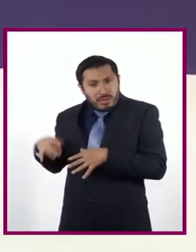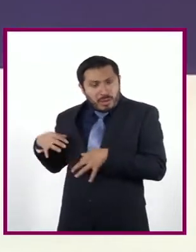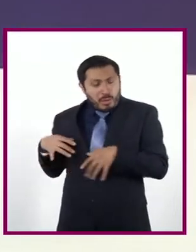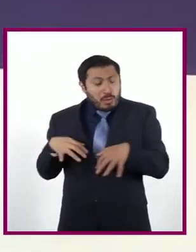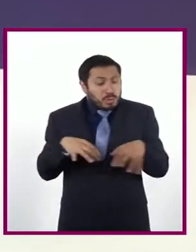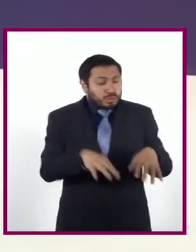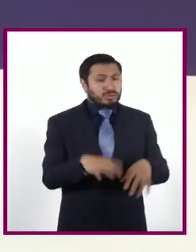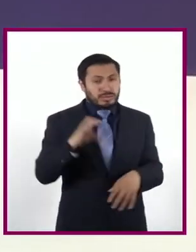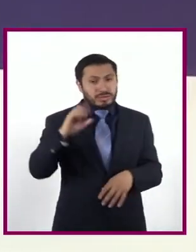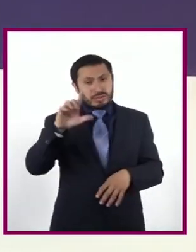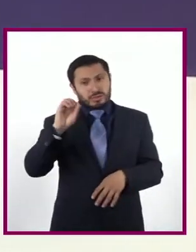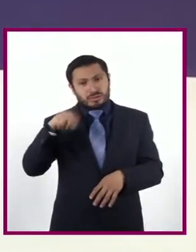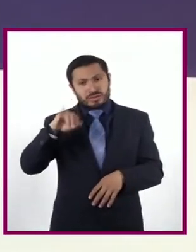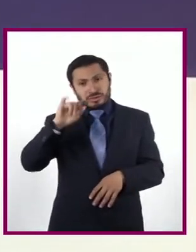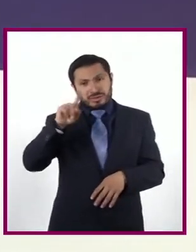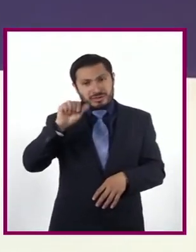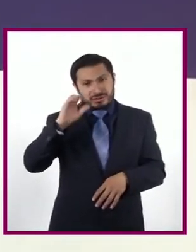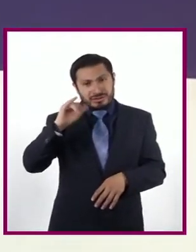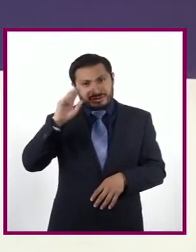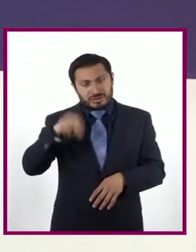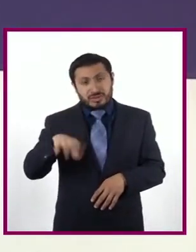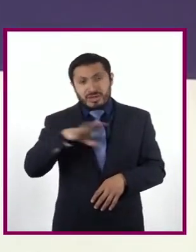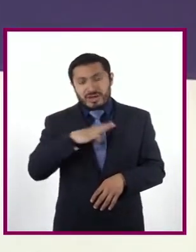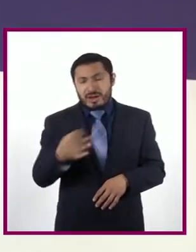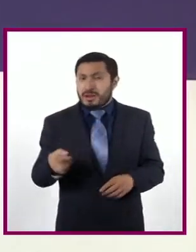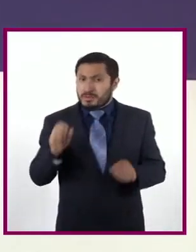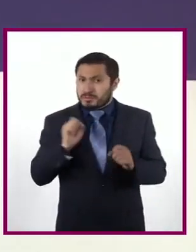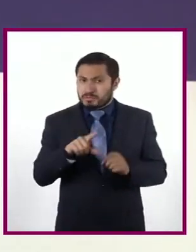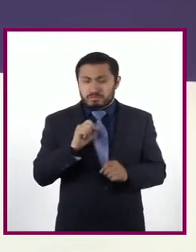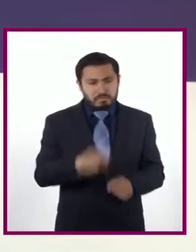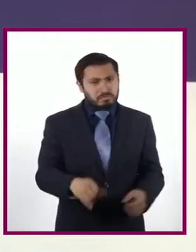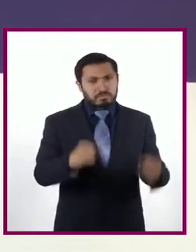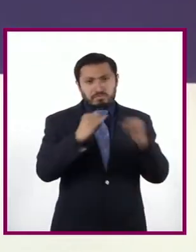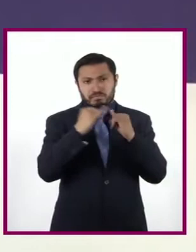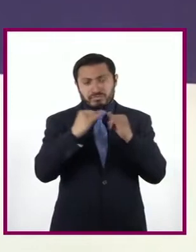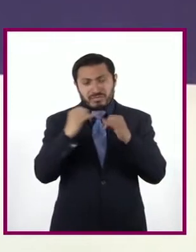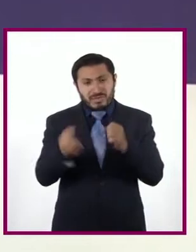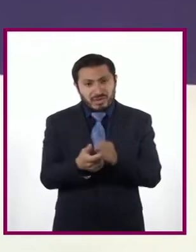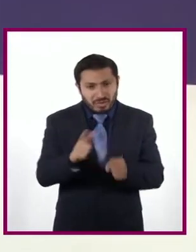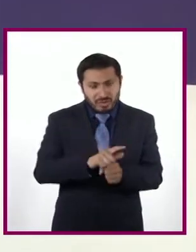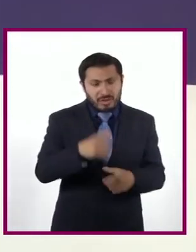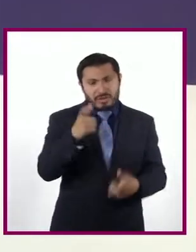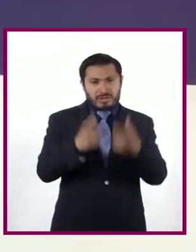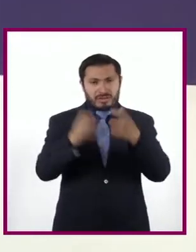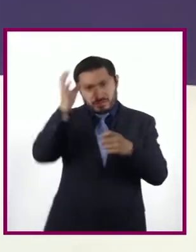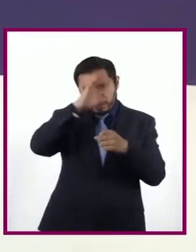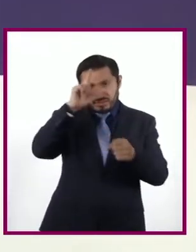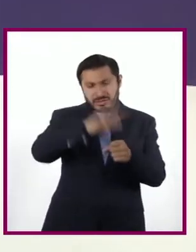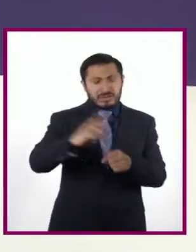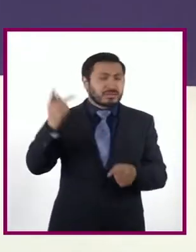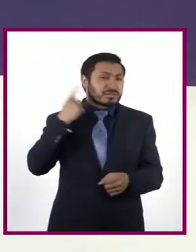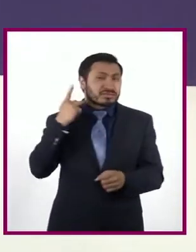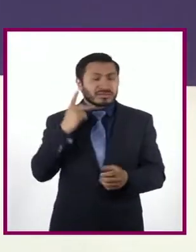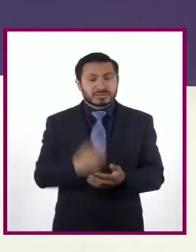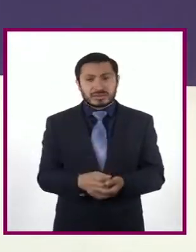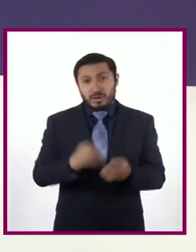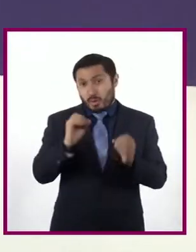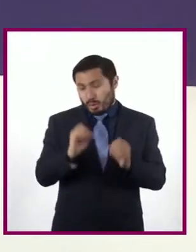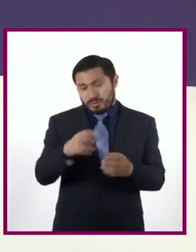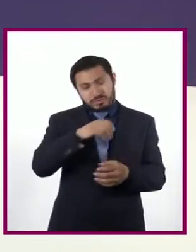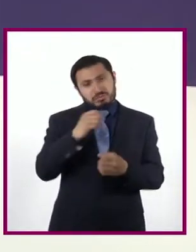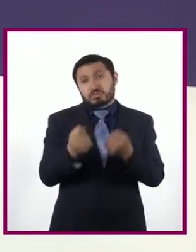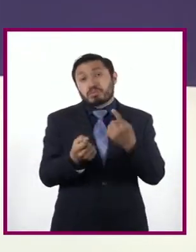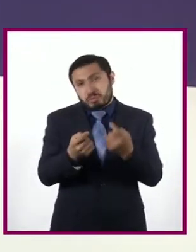que conservan sus propias instituciones sociales, económicas, culturales y políticas, o parte de